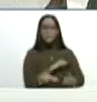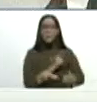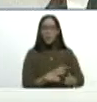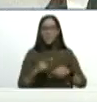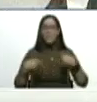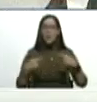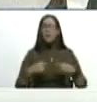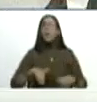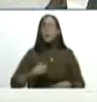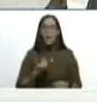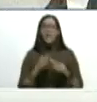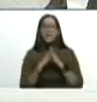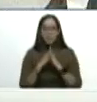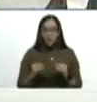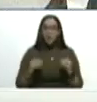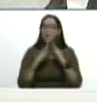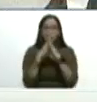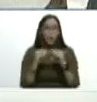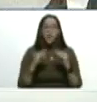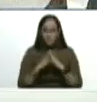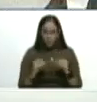puede todo, todo es todo,